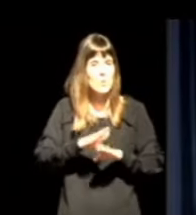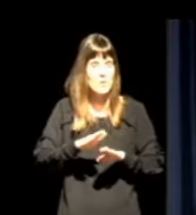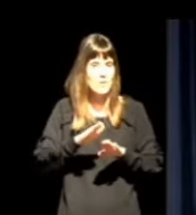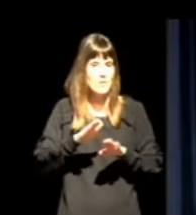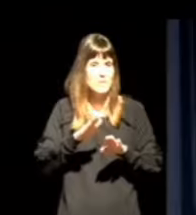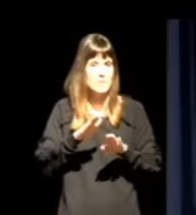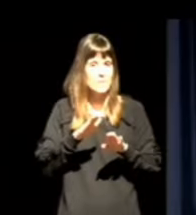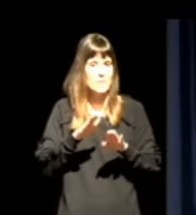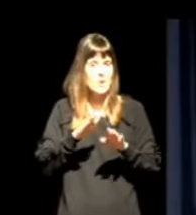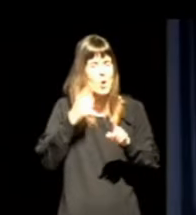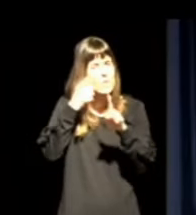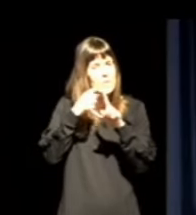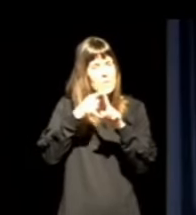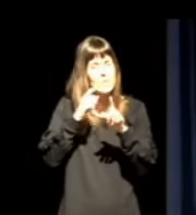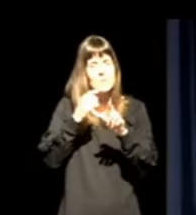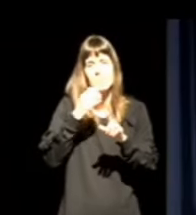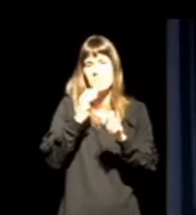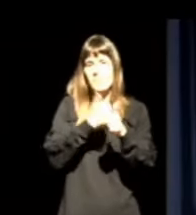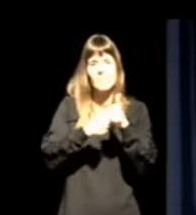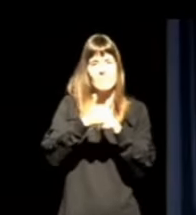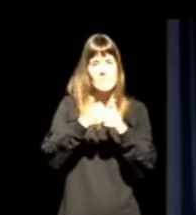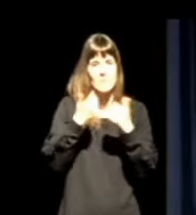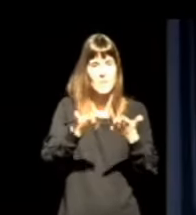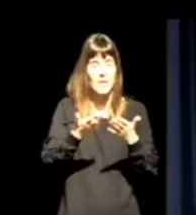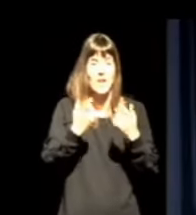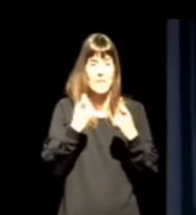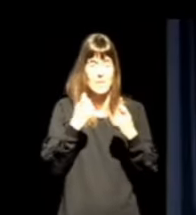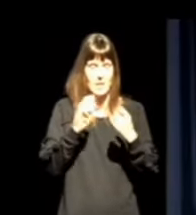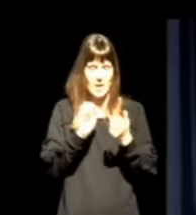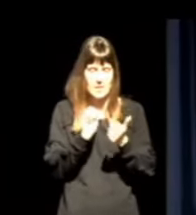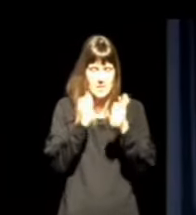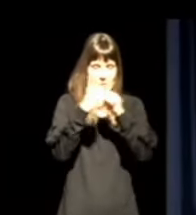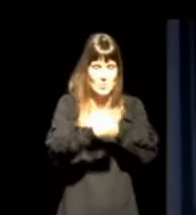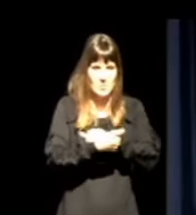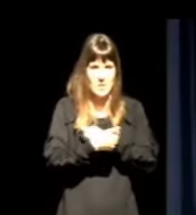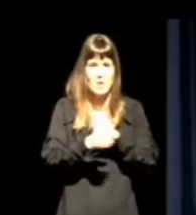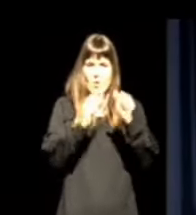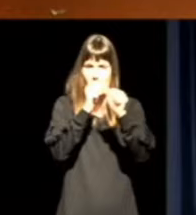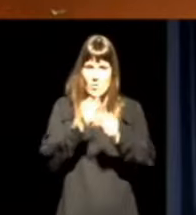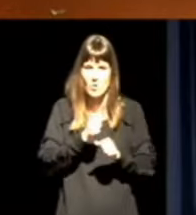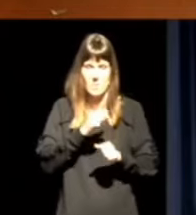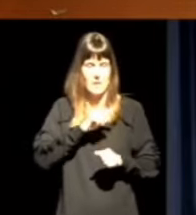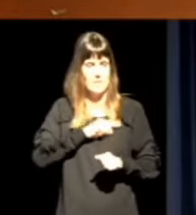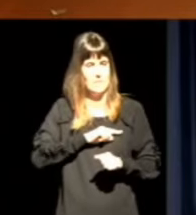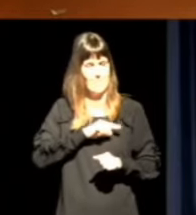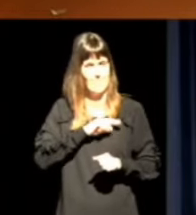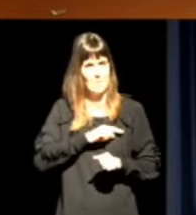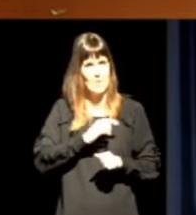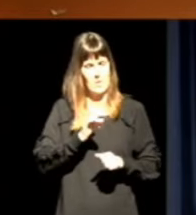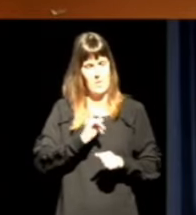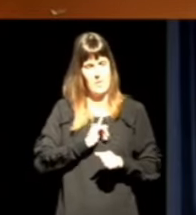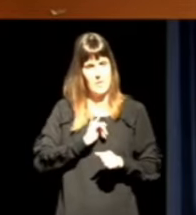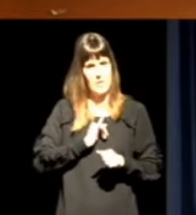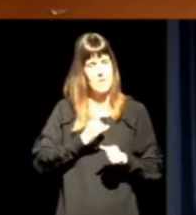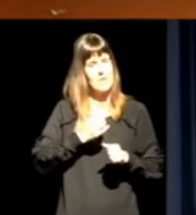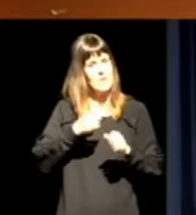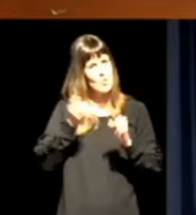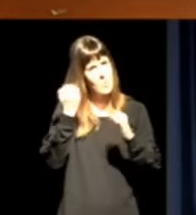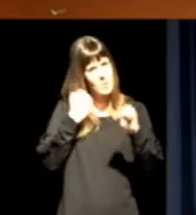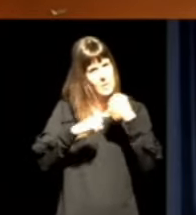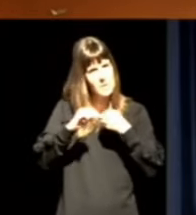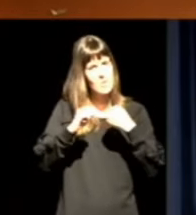hemos de transformarnos y enseñar otra manera de ser y de estar. Yo quería hablaros